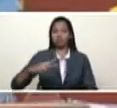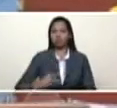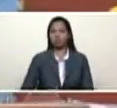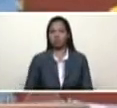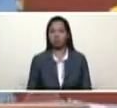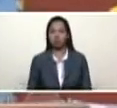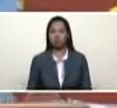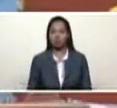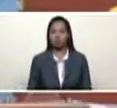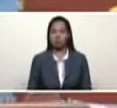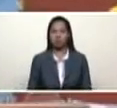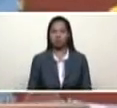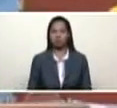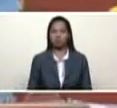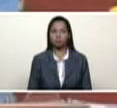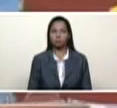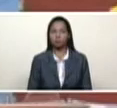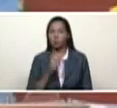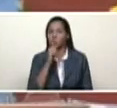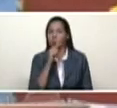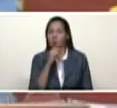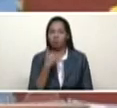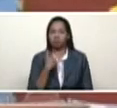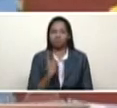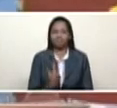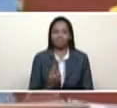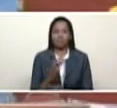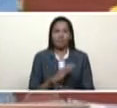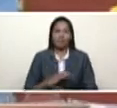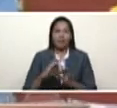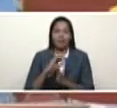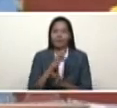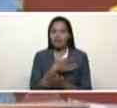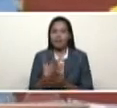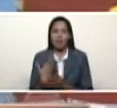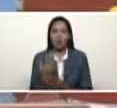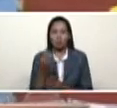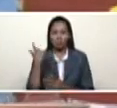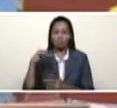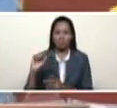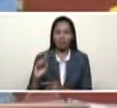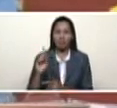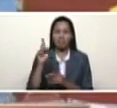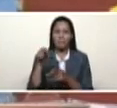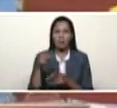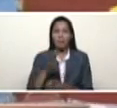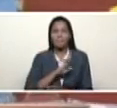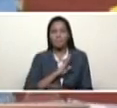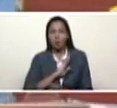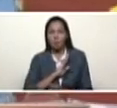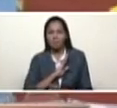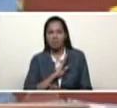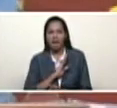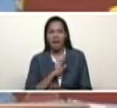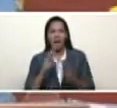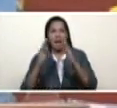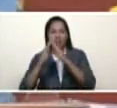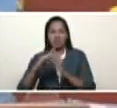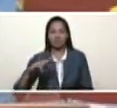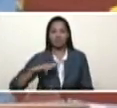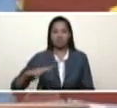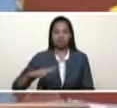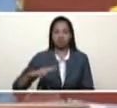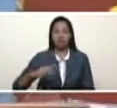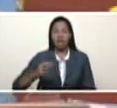No tengo, ni tendré, ni quiero tener, ni propiedades, ni dinero,